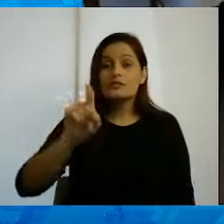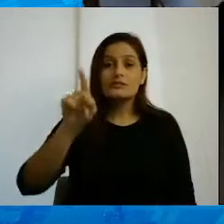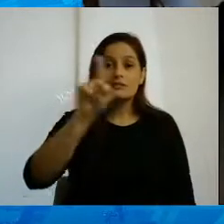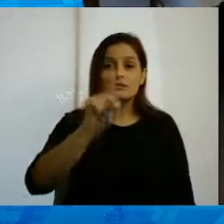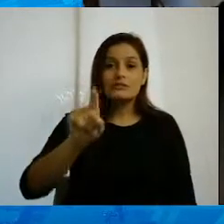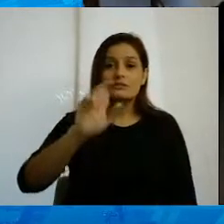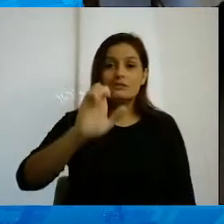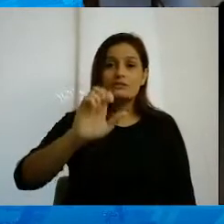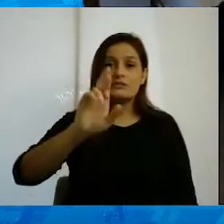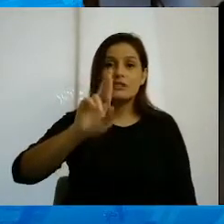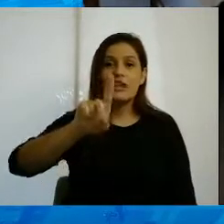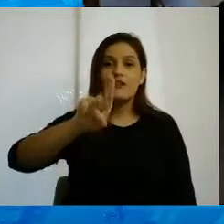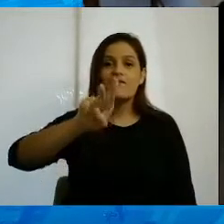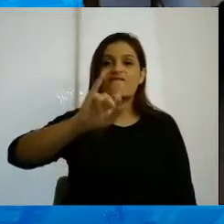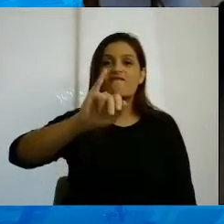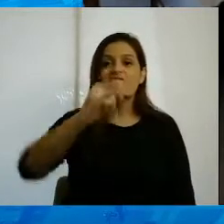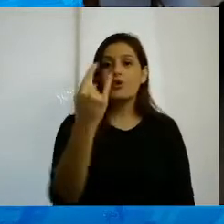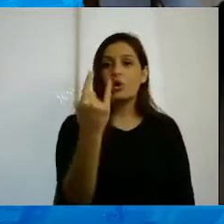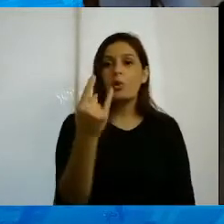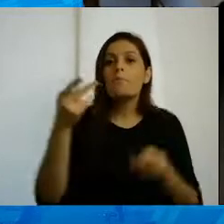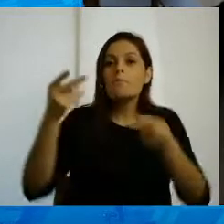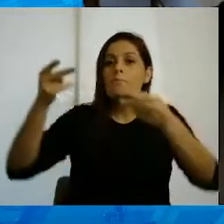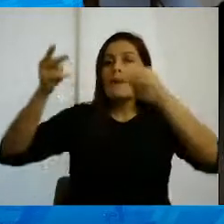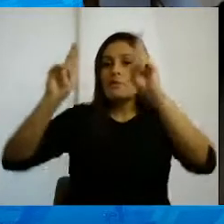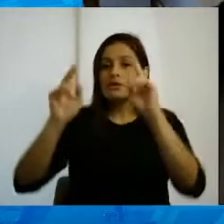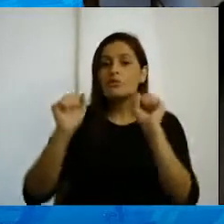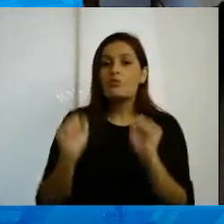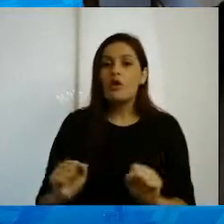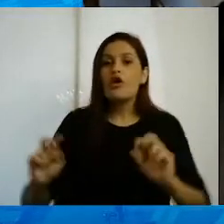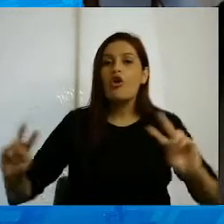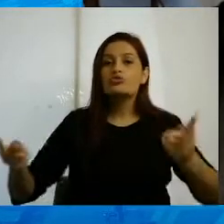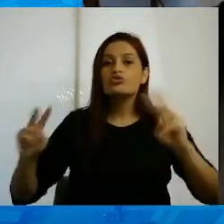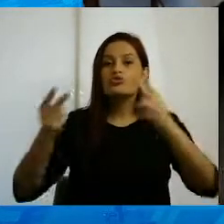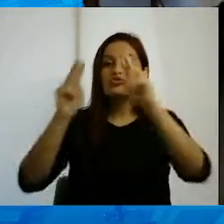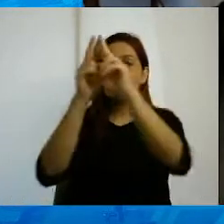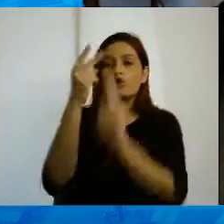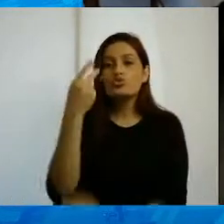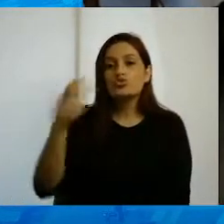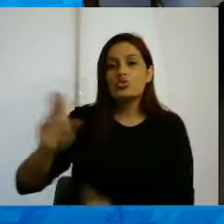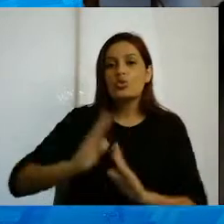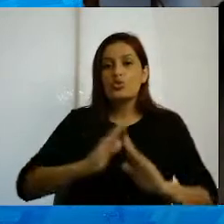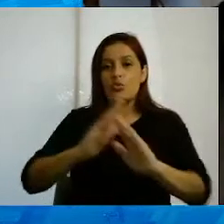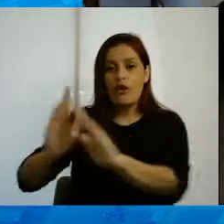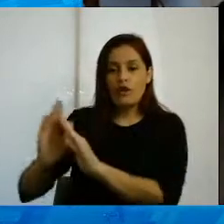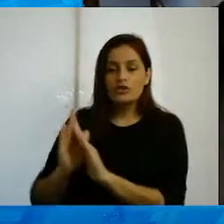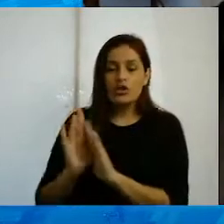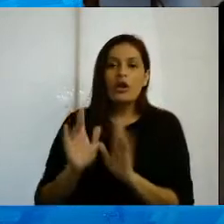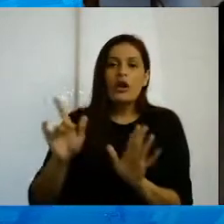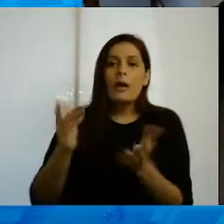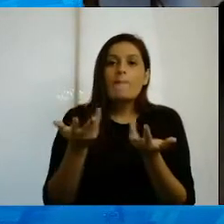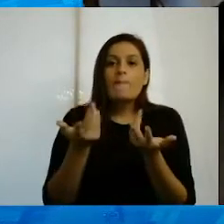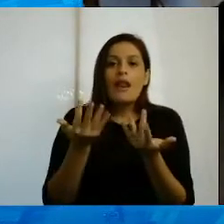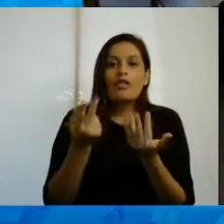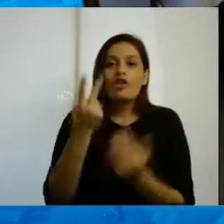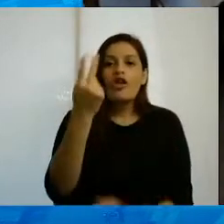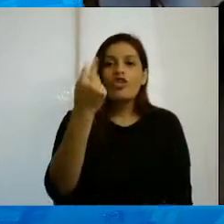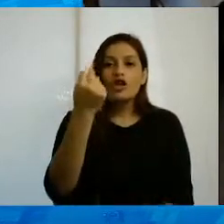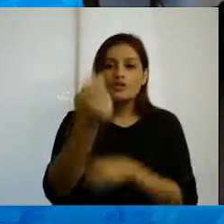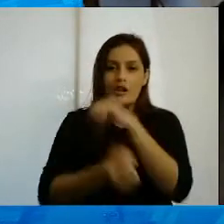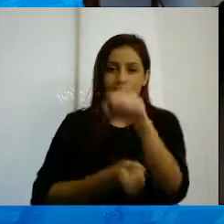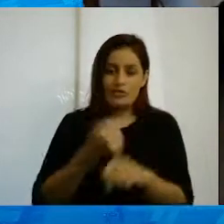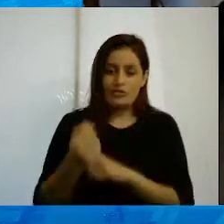¿cierto?, dé el vamos para que se construya esta población, que los vecinos, como le digo, llegan 12 años. Así que sería importante, alcaldesa,